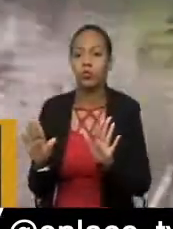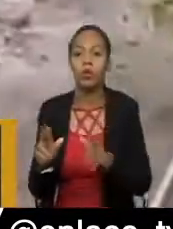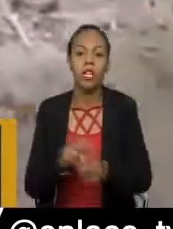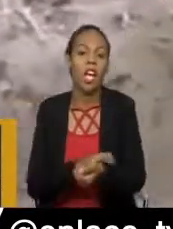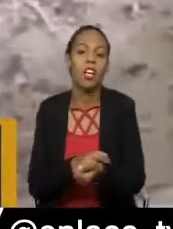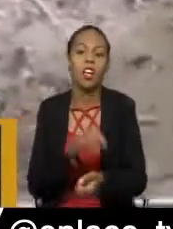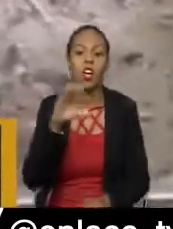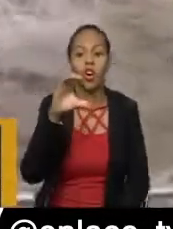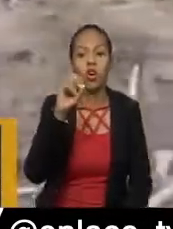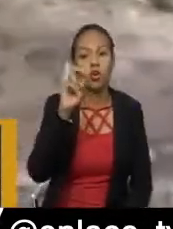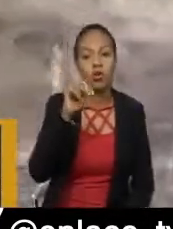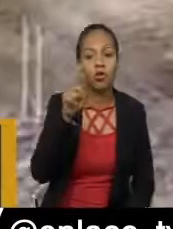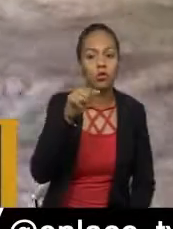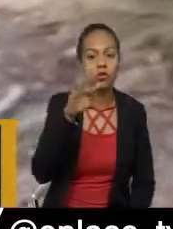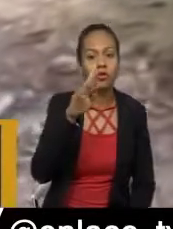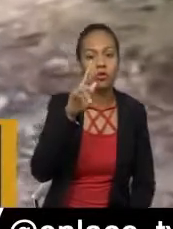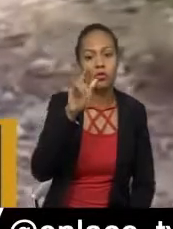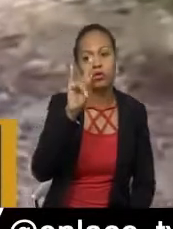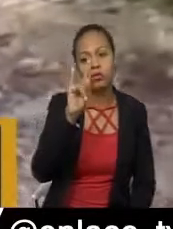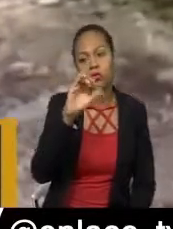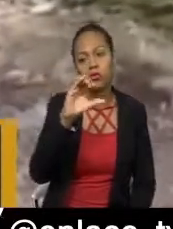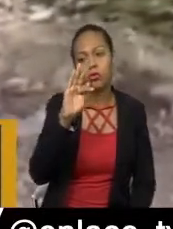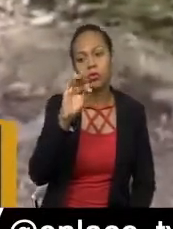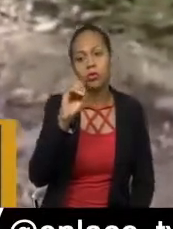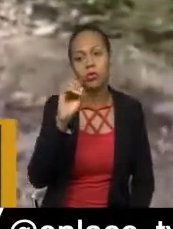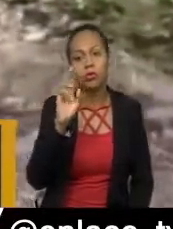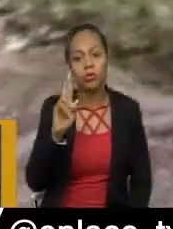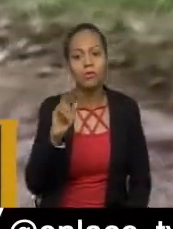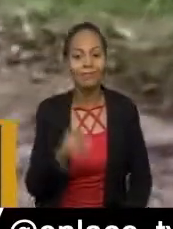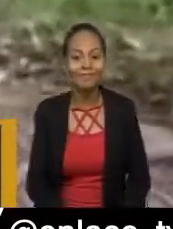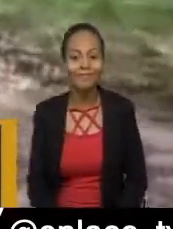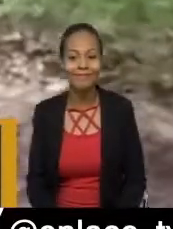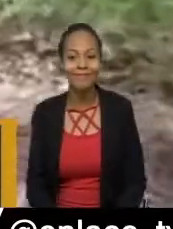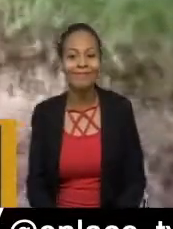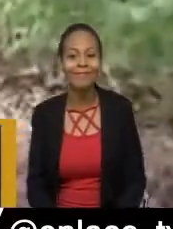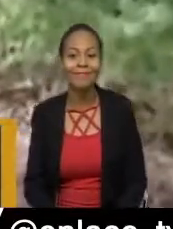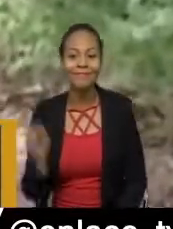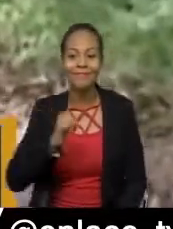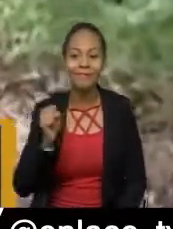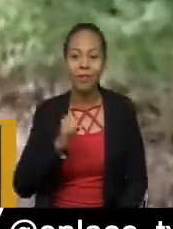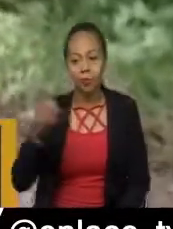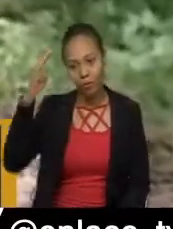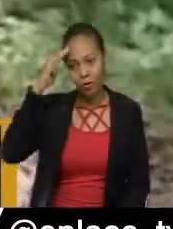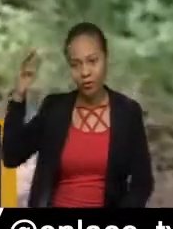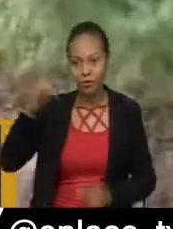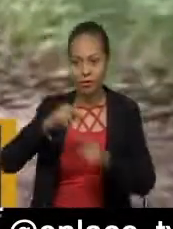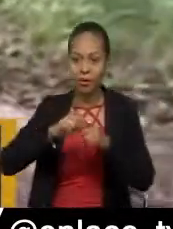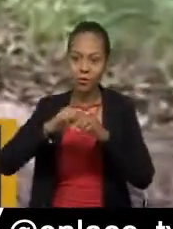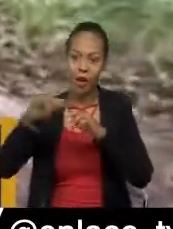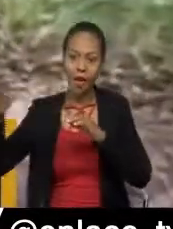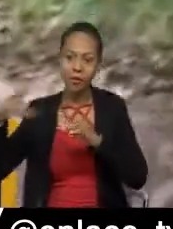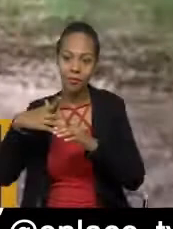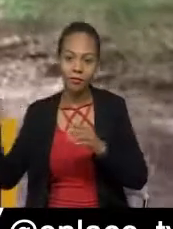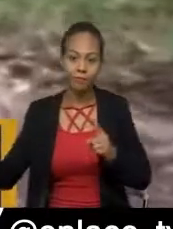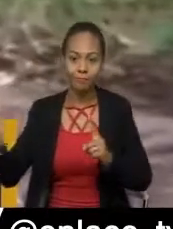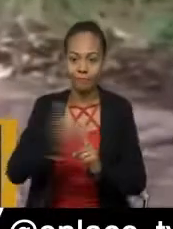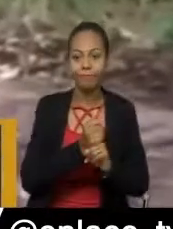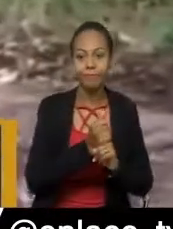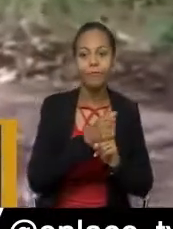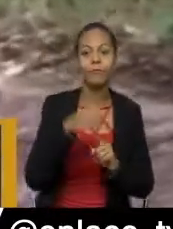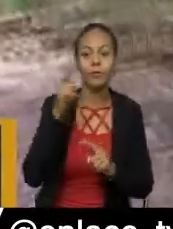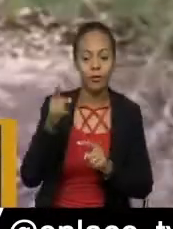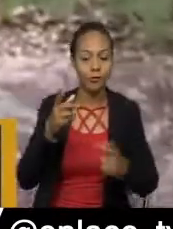especie prácticamente llegamos con nuestro personal de policía ambiental, con nuestro personal especializado, y